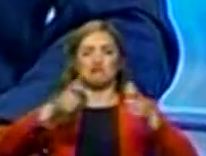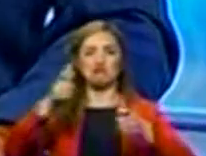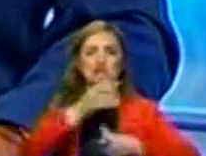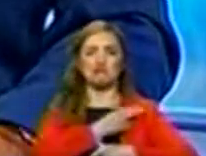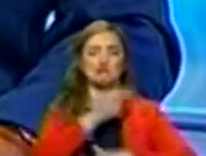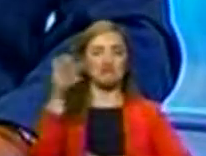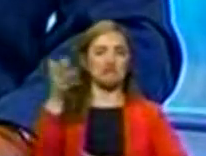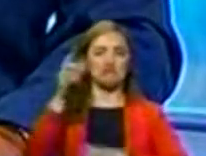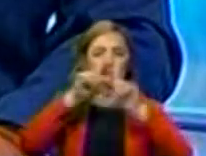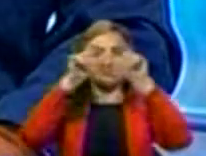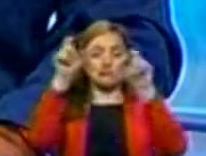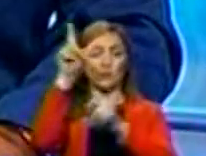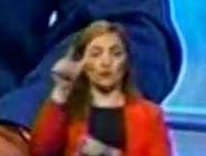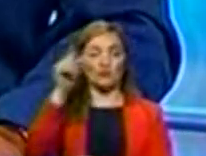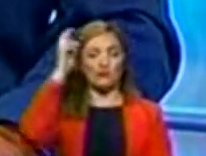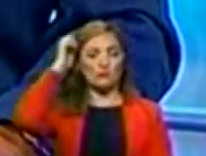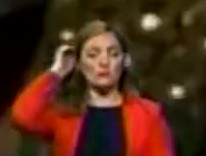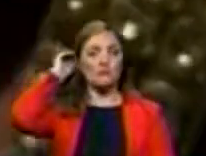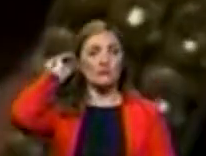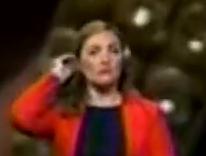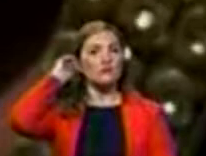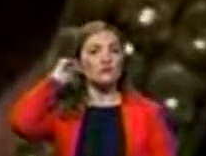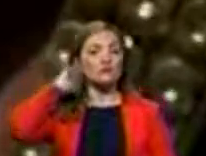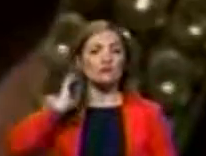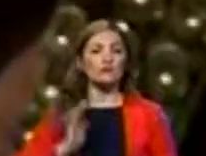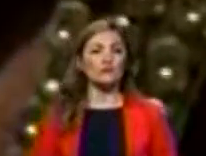y empresarios italianos.